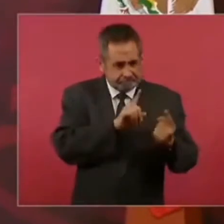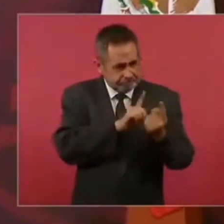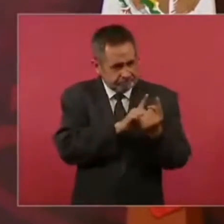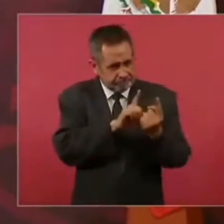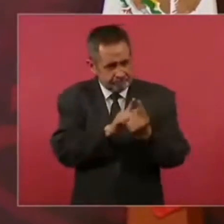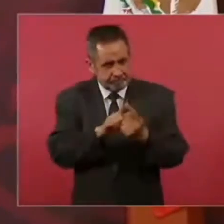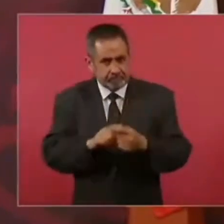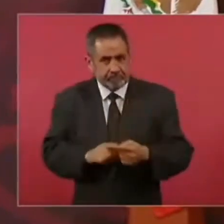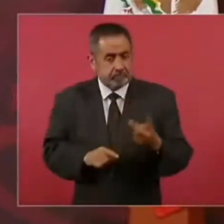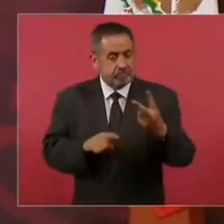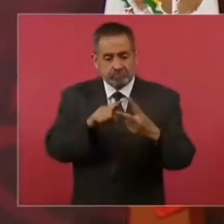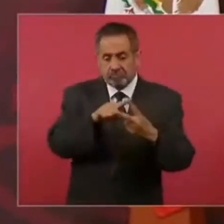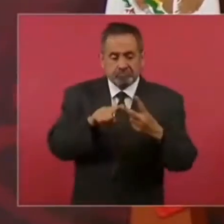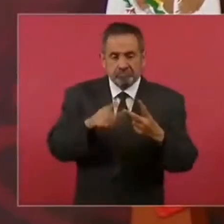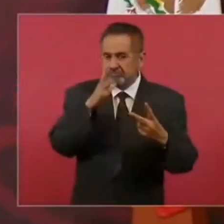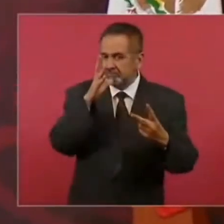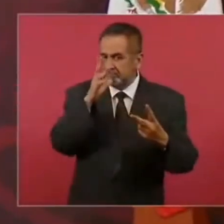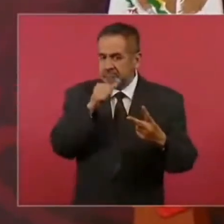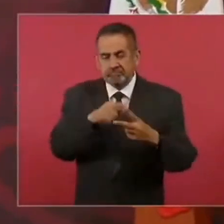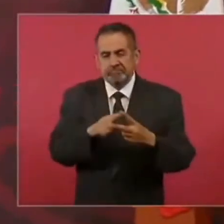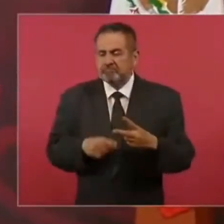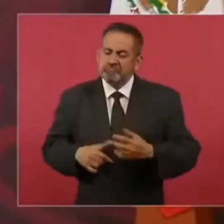Pues con 2 no pude.